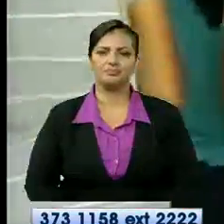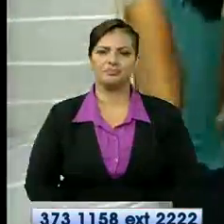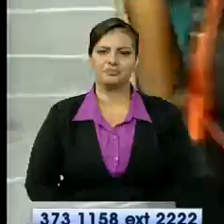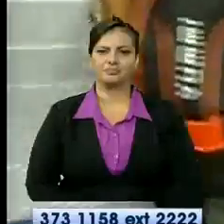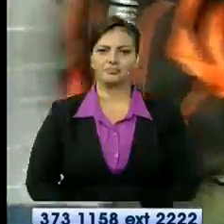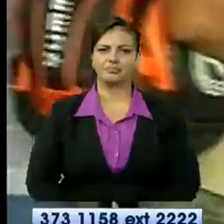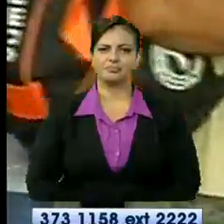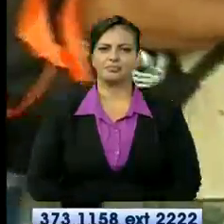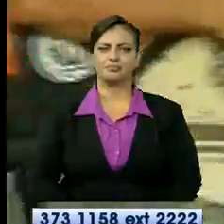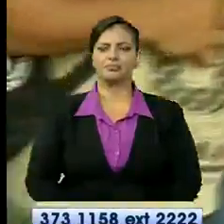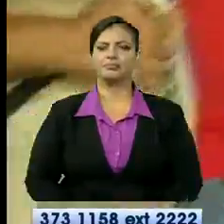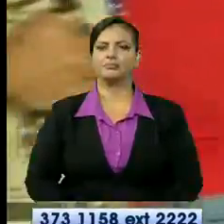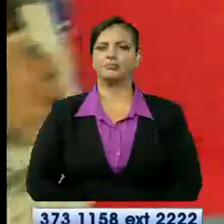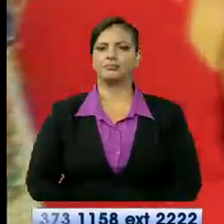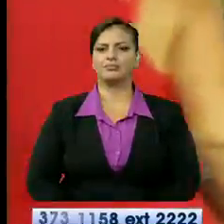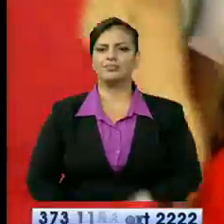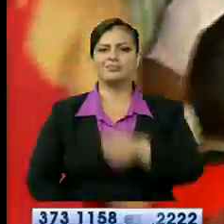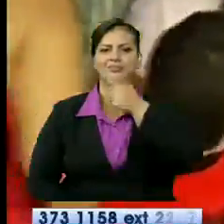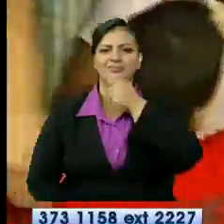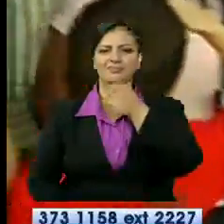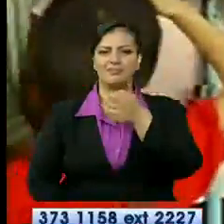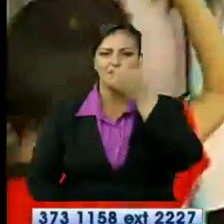ver si logramos el diálogo. Amigo, buenos días.